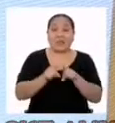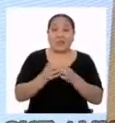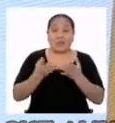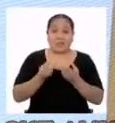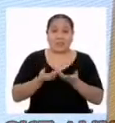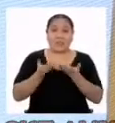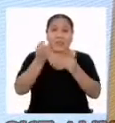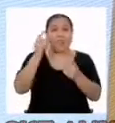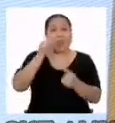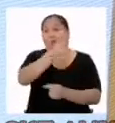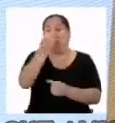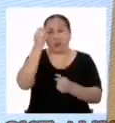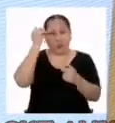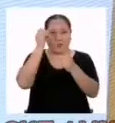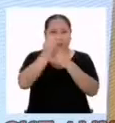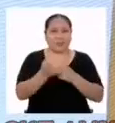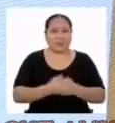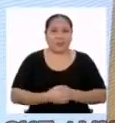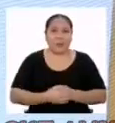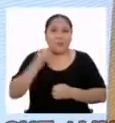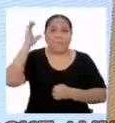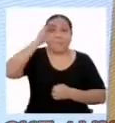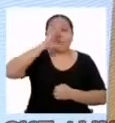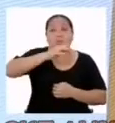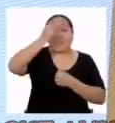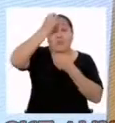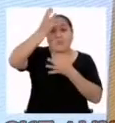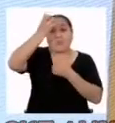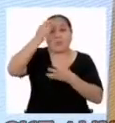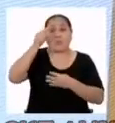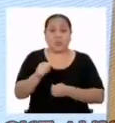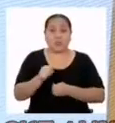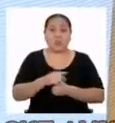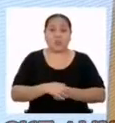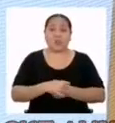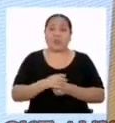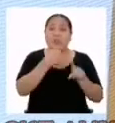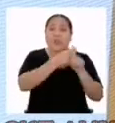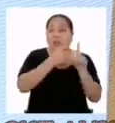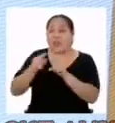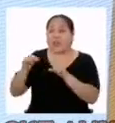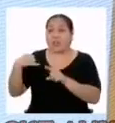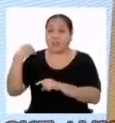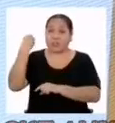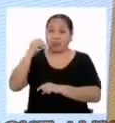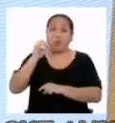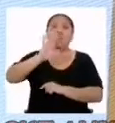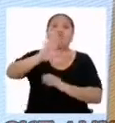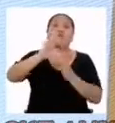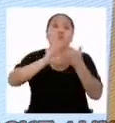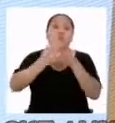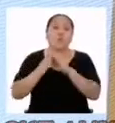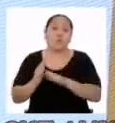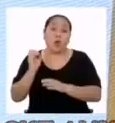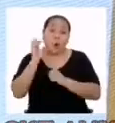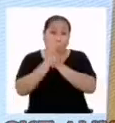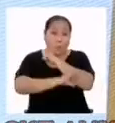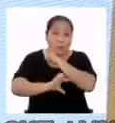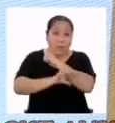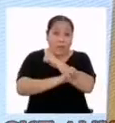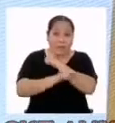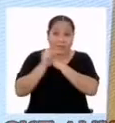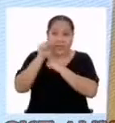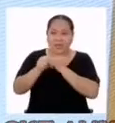dejarte un reto más. Busca información acerca de adolescentes y jóvenes de tu comunidad o del país que